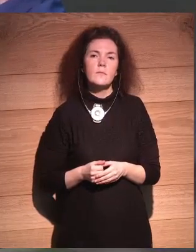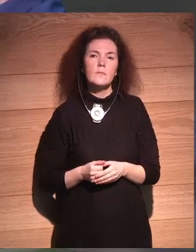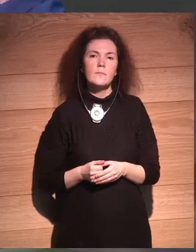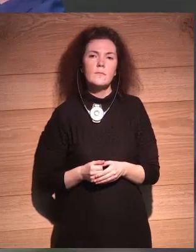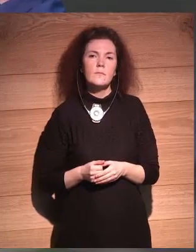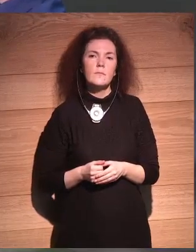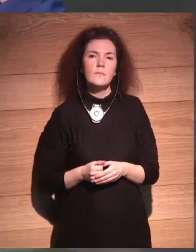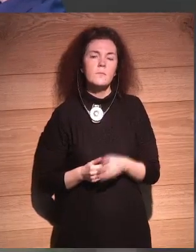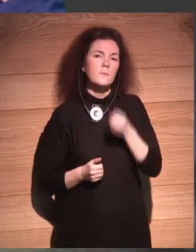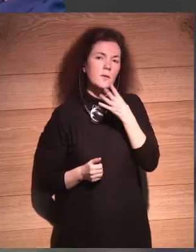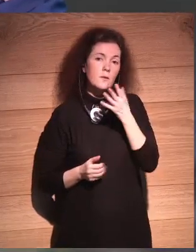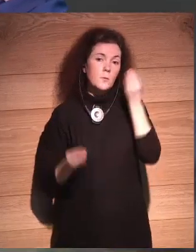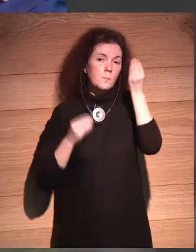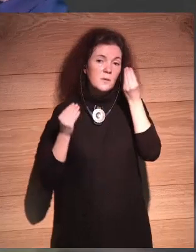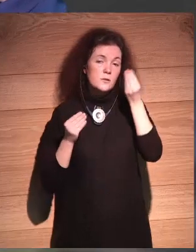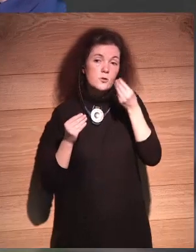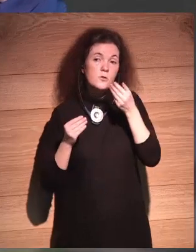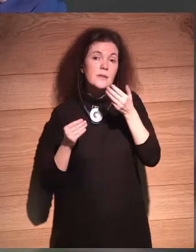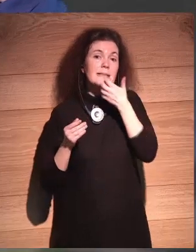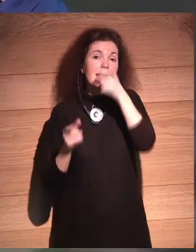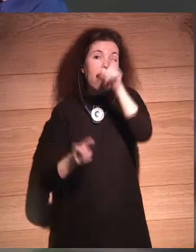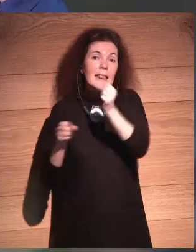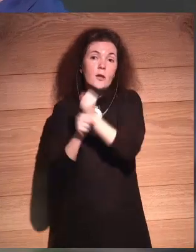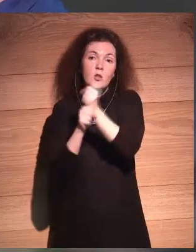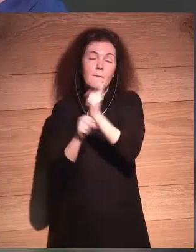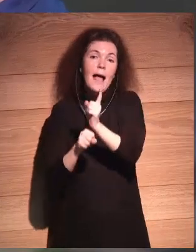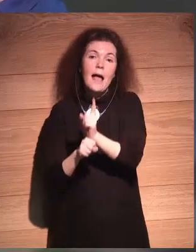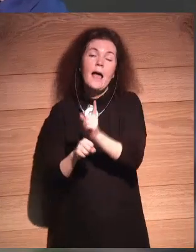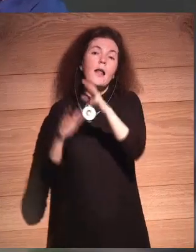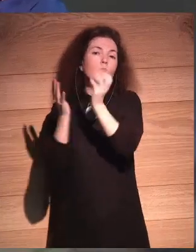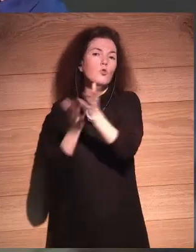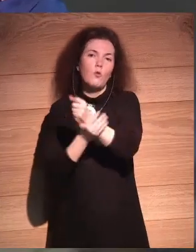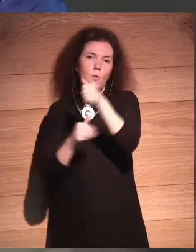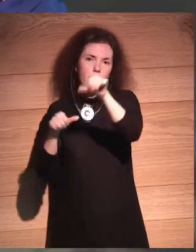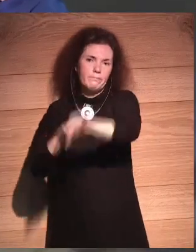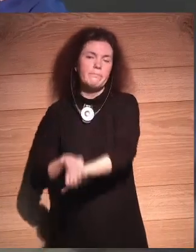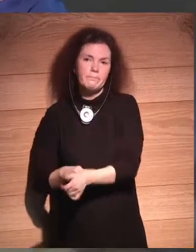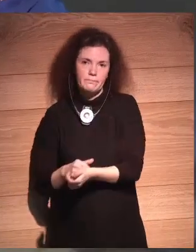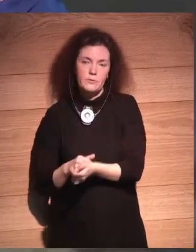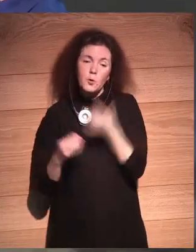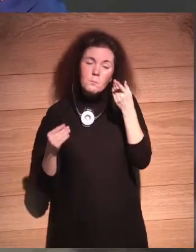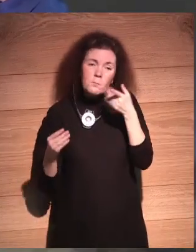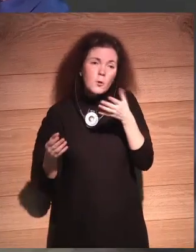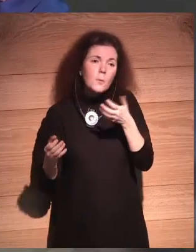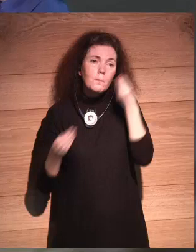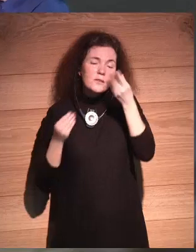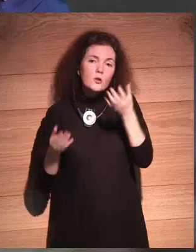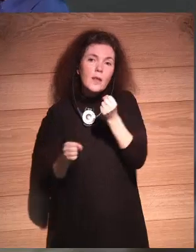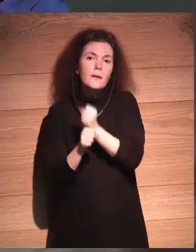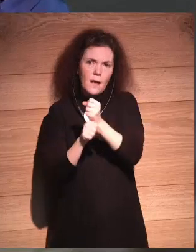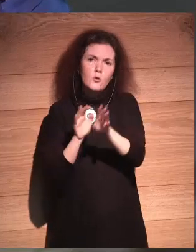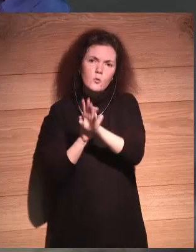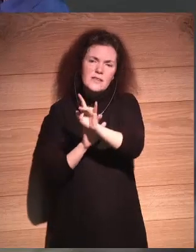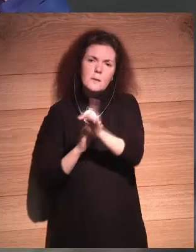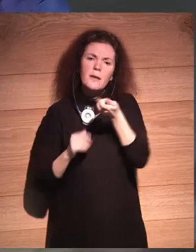Bueno, yo creo que todo iría mal en el mundo si la gente no trabajara. Bueno, yo creo que vamos a estar trabajando, pero el salario va a